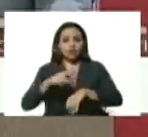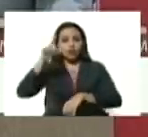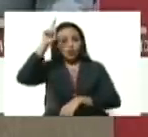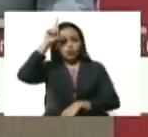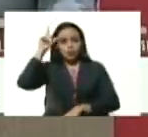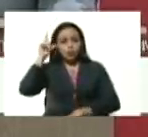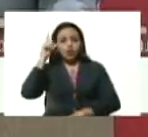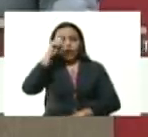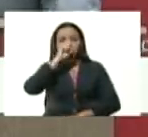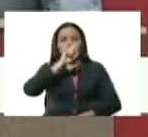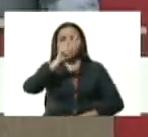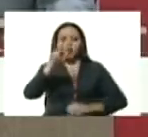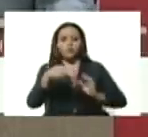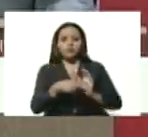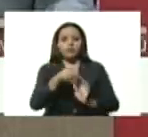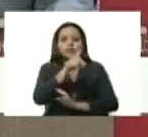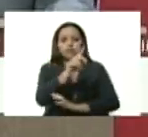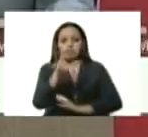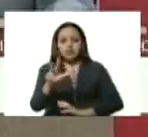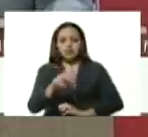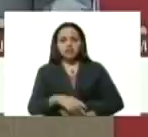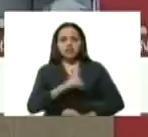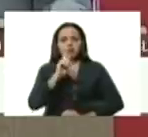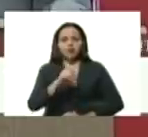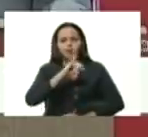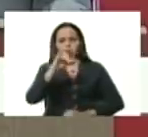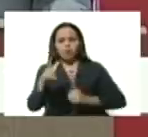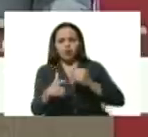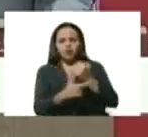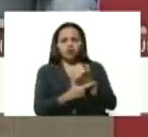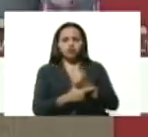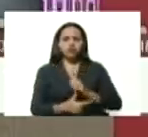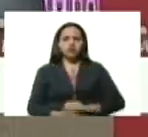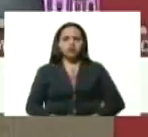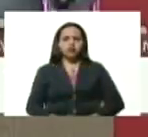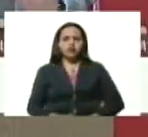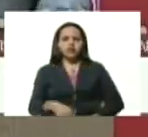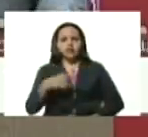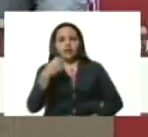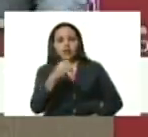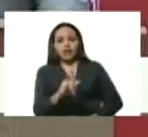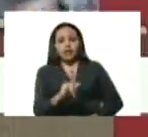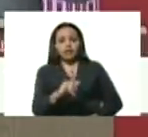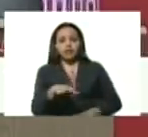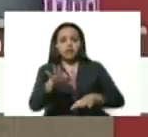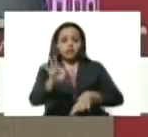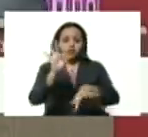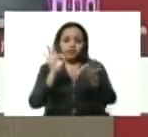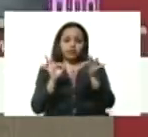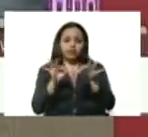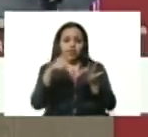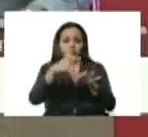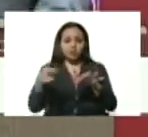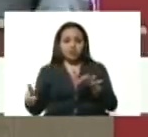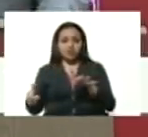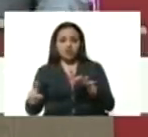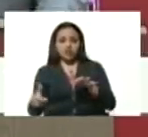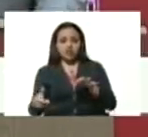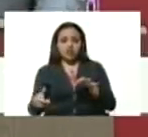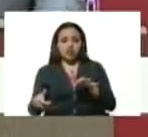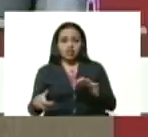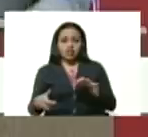el 2013-2014, y Juan Guaidó, desde que fue ungido por su dueño, sus dueños, porque